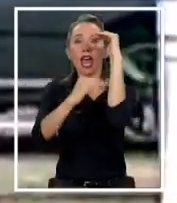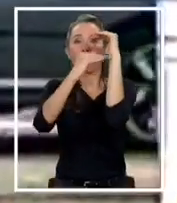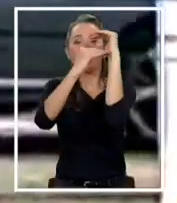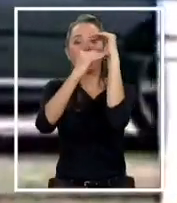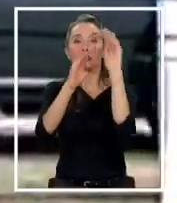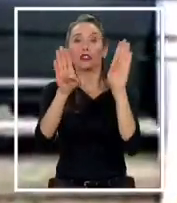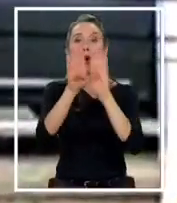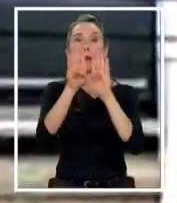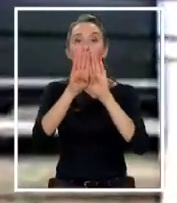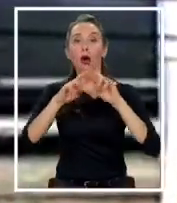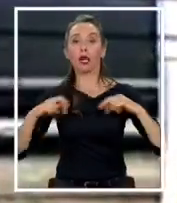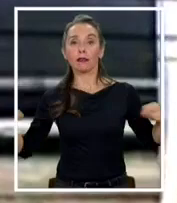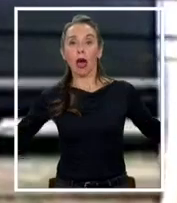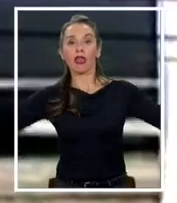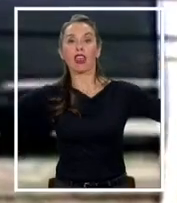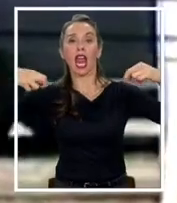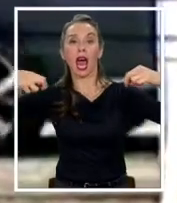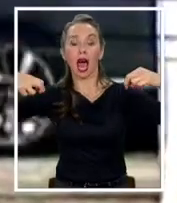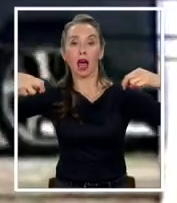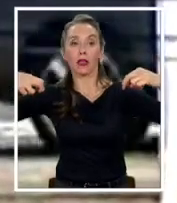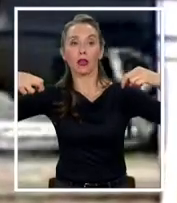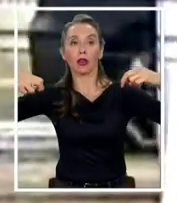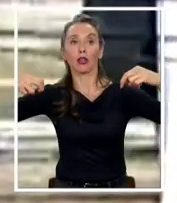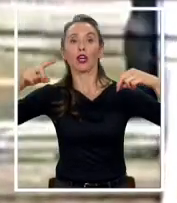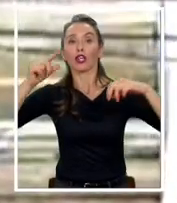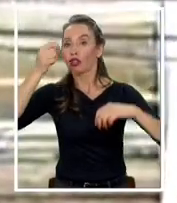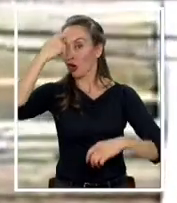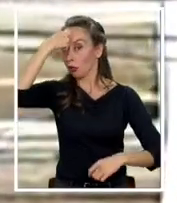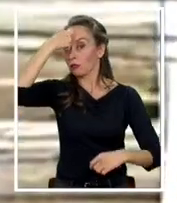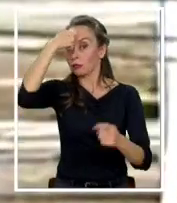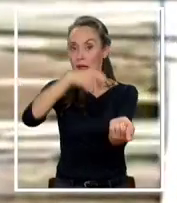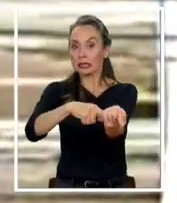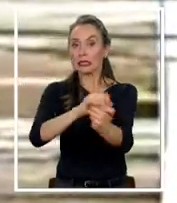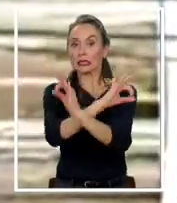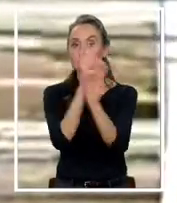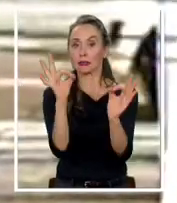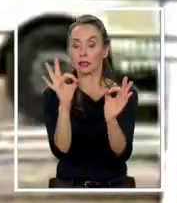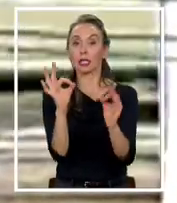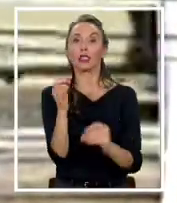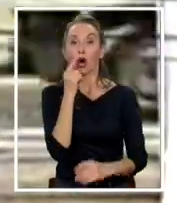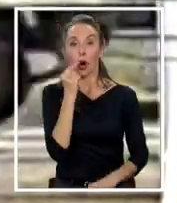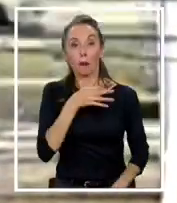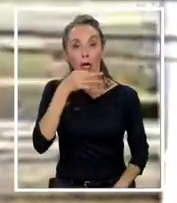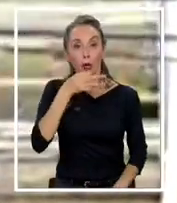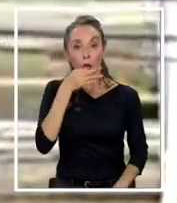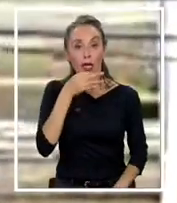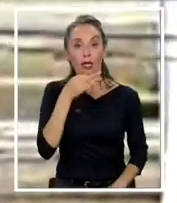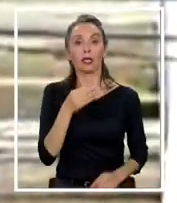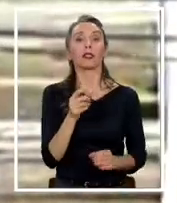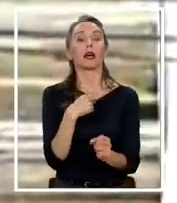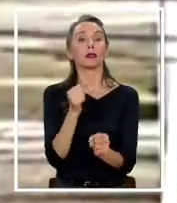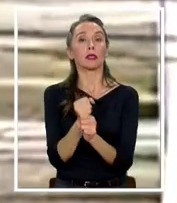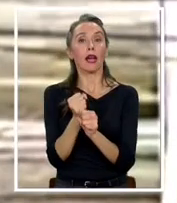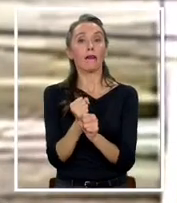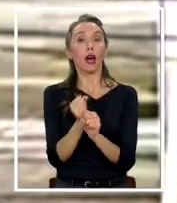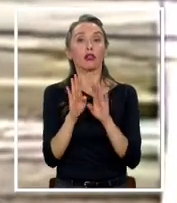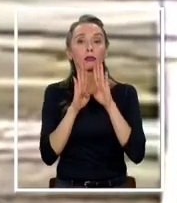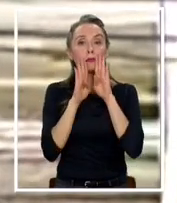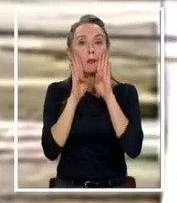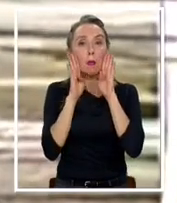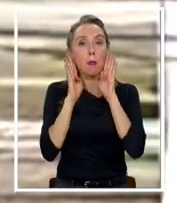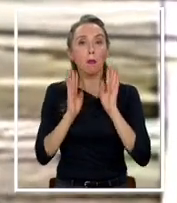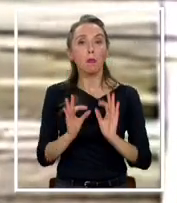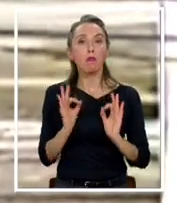por puertas laterales y sin tomarse la temperatura. Nos parece que el principio de probidad debe estar